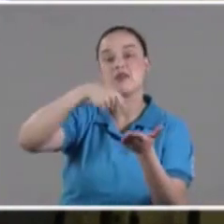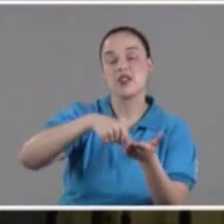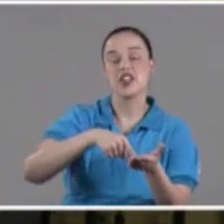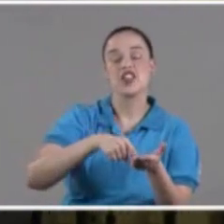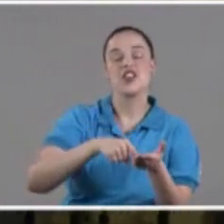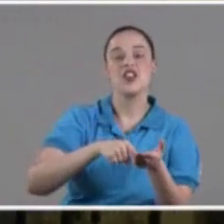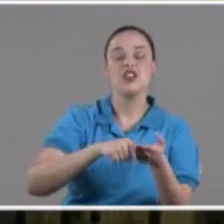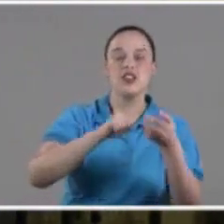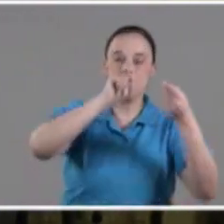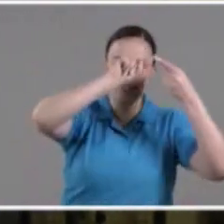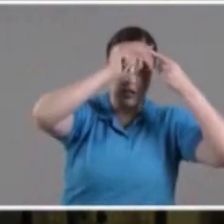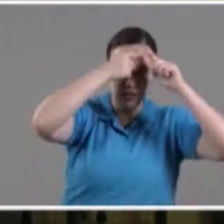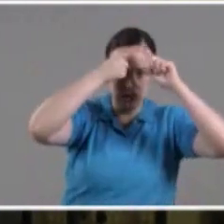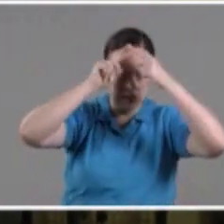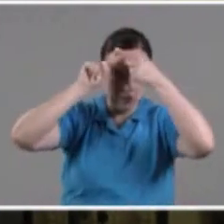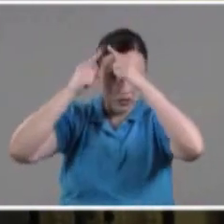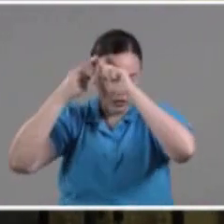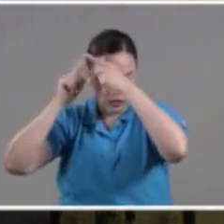espinos